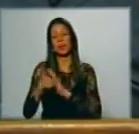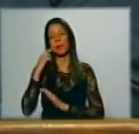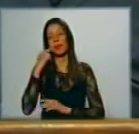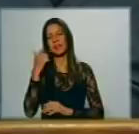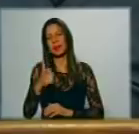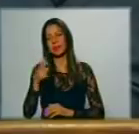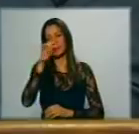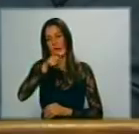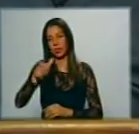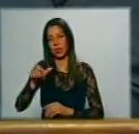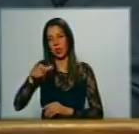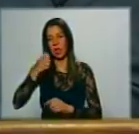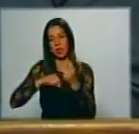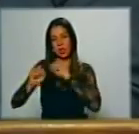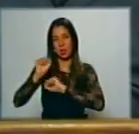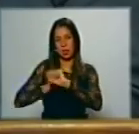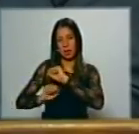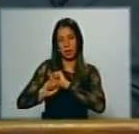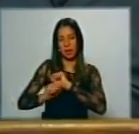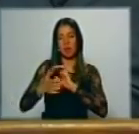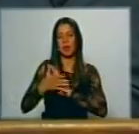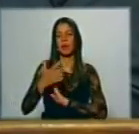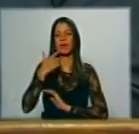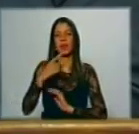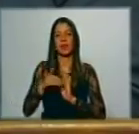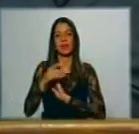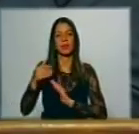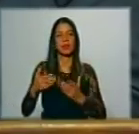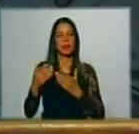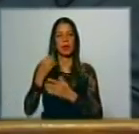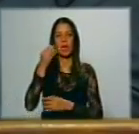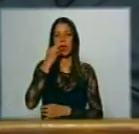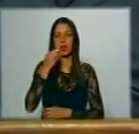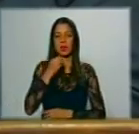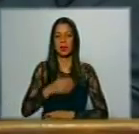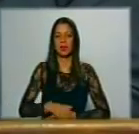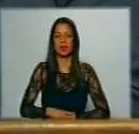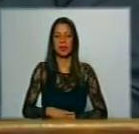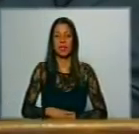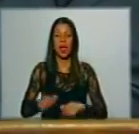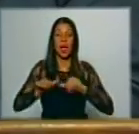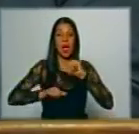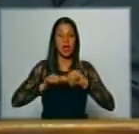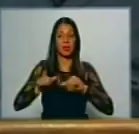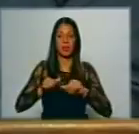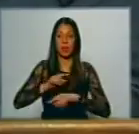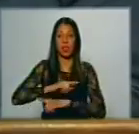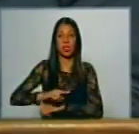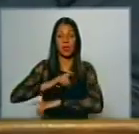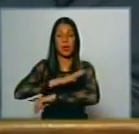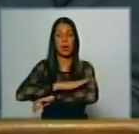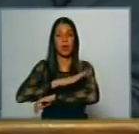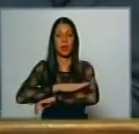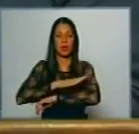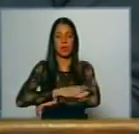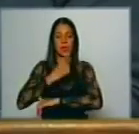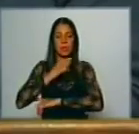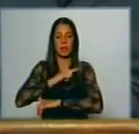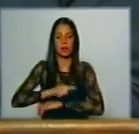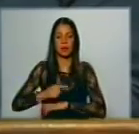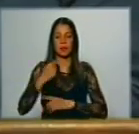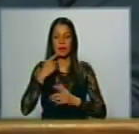personas en el acceso a los bienes y servicios, las asociaciones deben cumplir con los siguientes